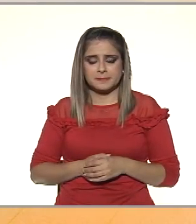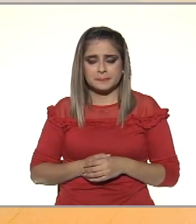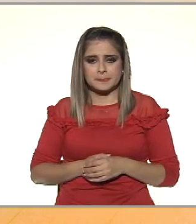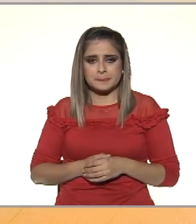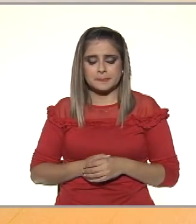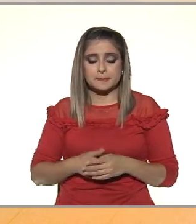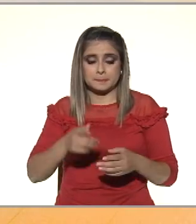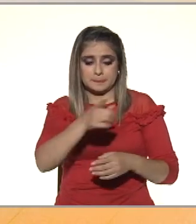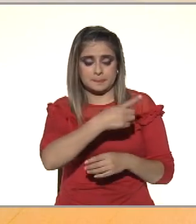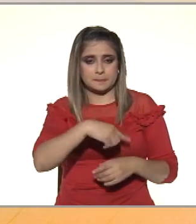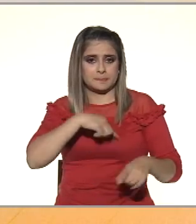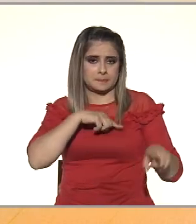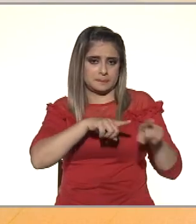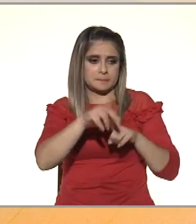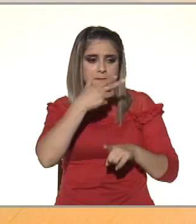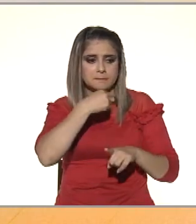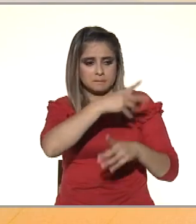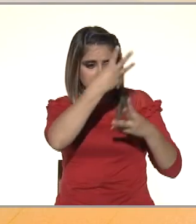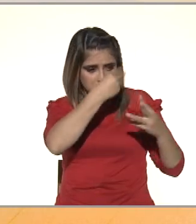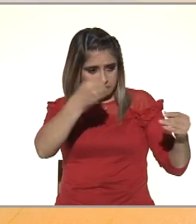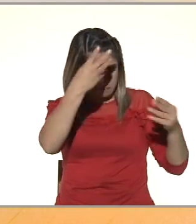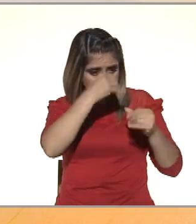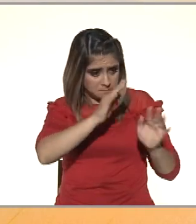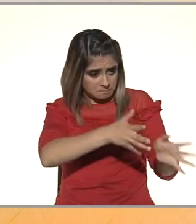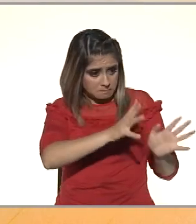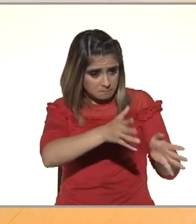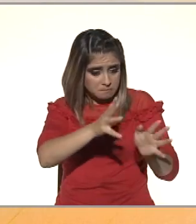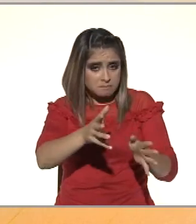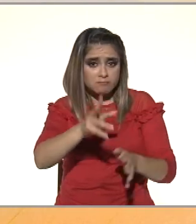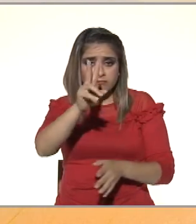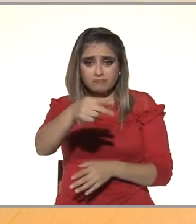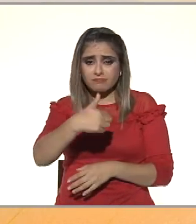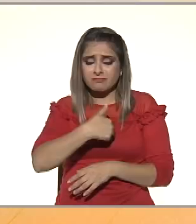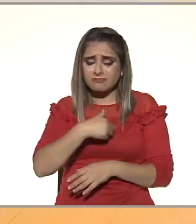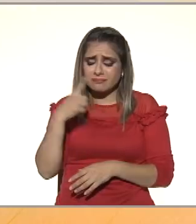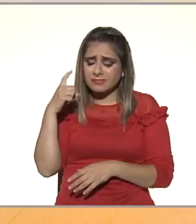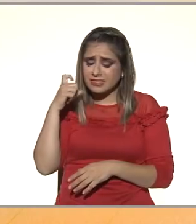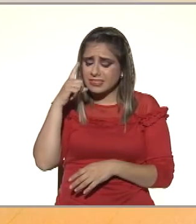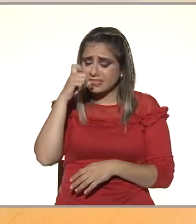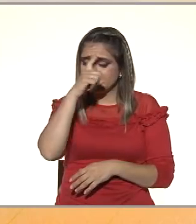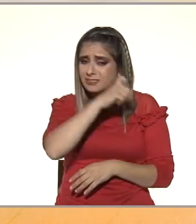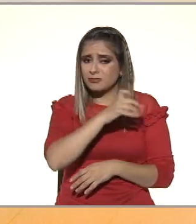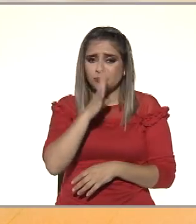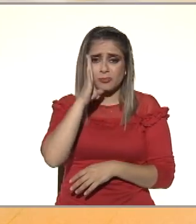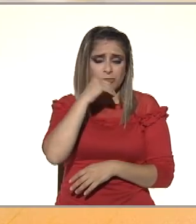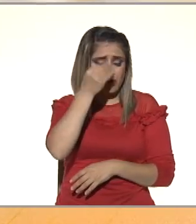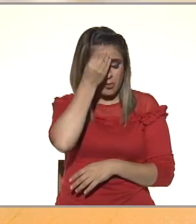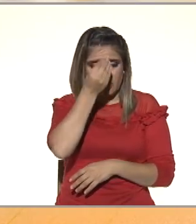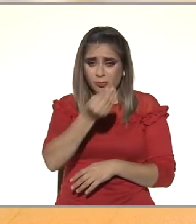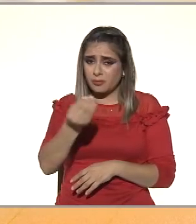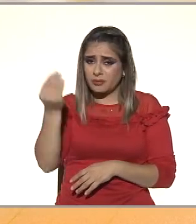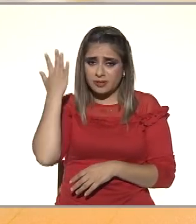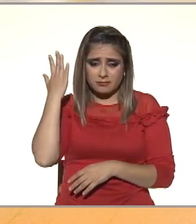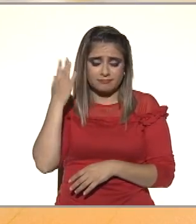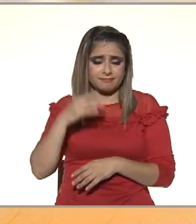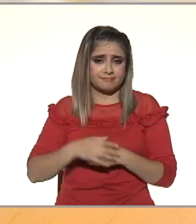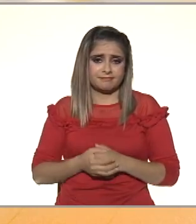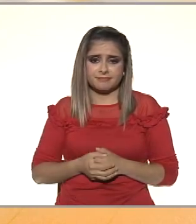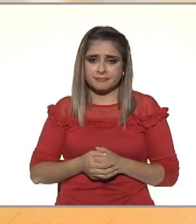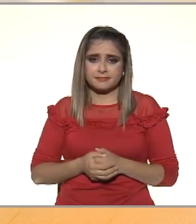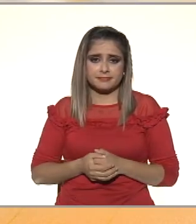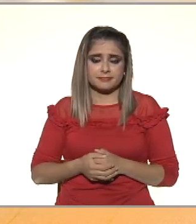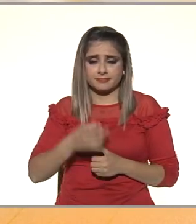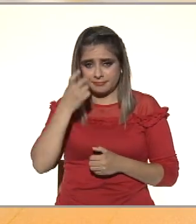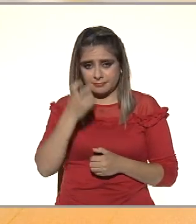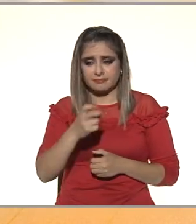mis hermanos ya lo superaron, pero pues a mí me cuesta un poco de trabajo. Por esta situación, pues